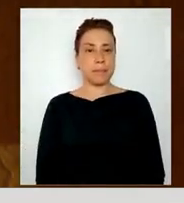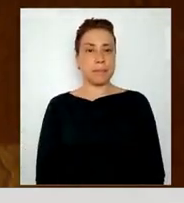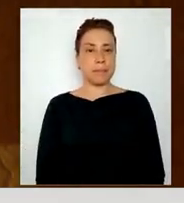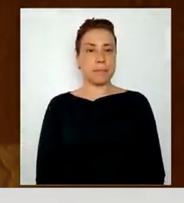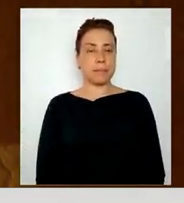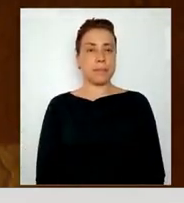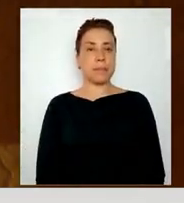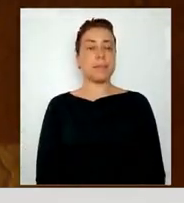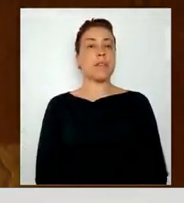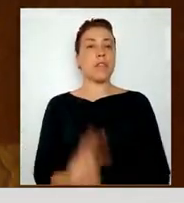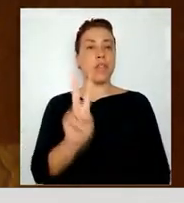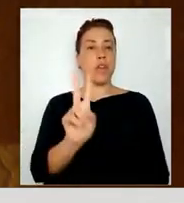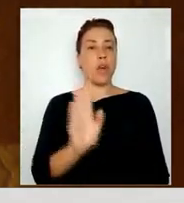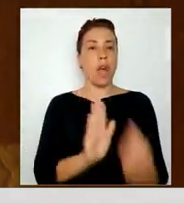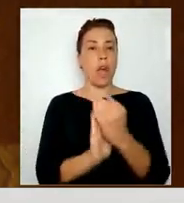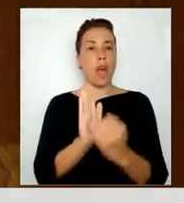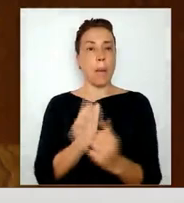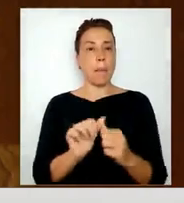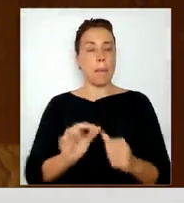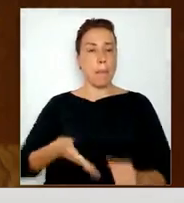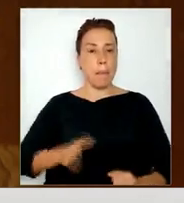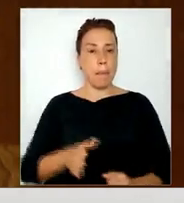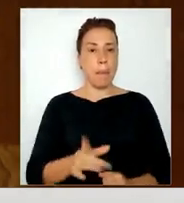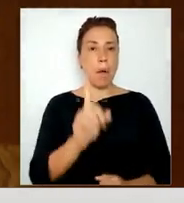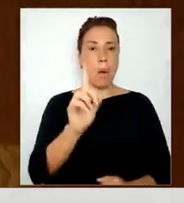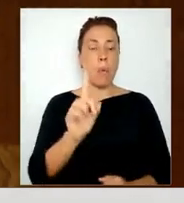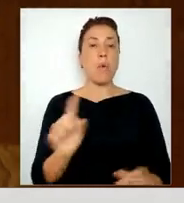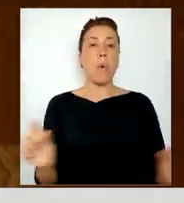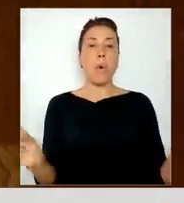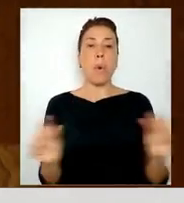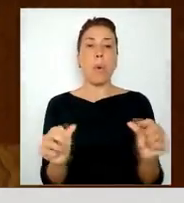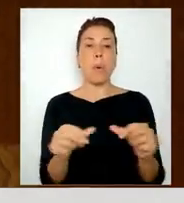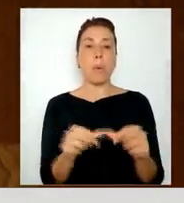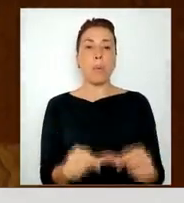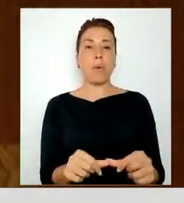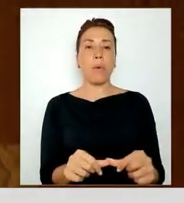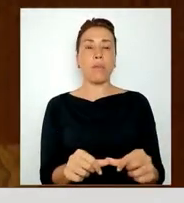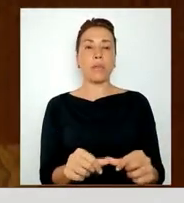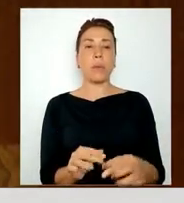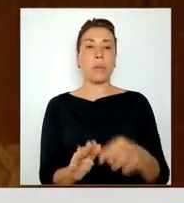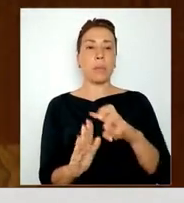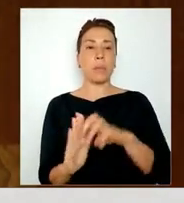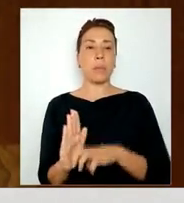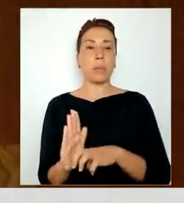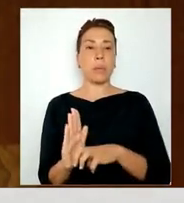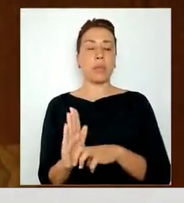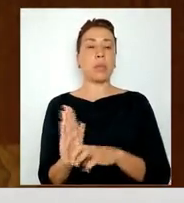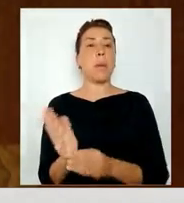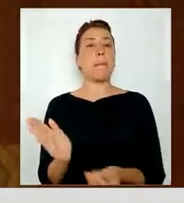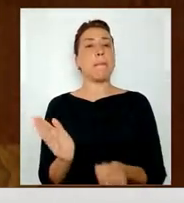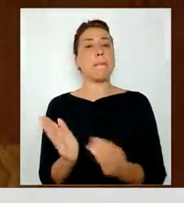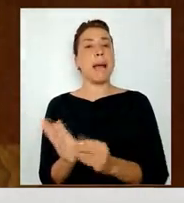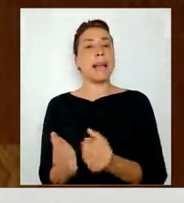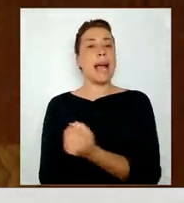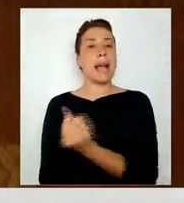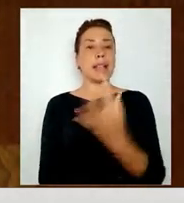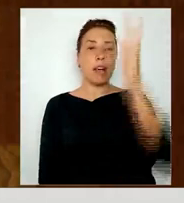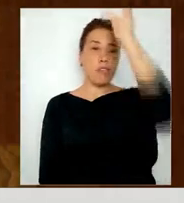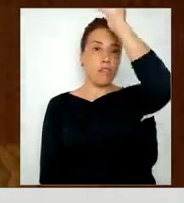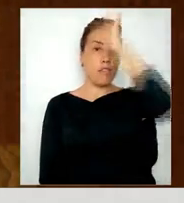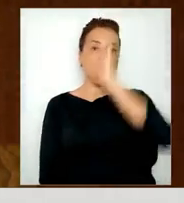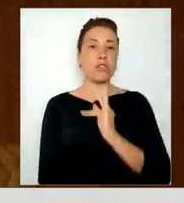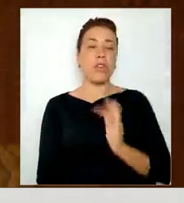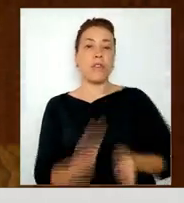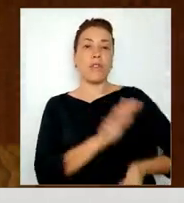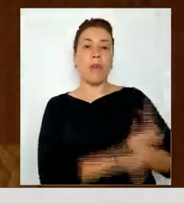artículos permanentes y una disposición transitoria el proyecto incrementa el número de funcionarios en retiro que podrán